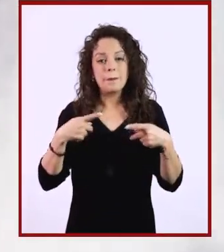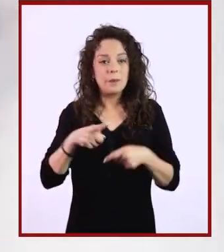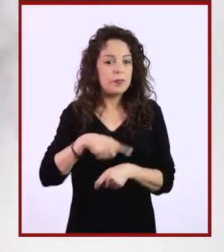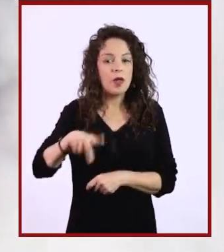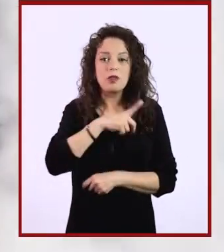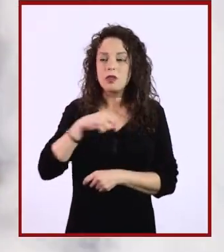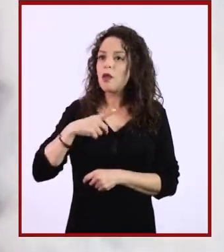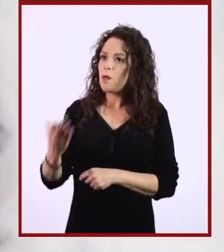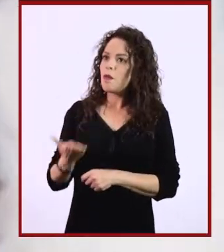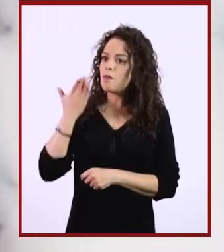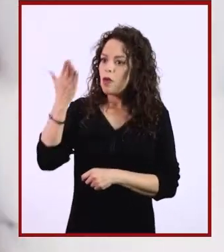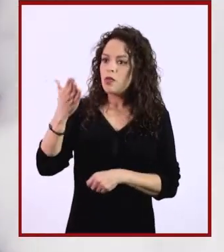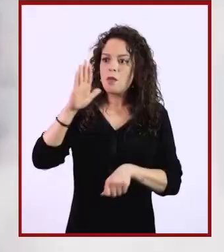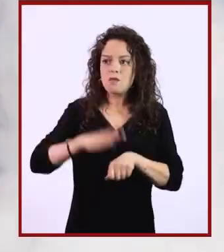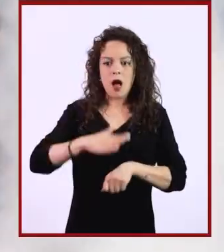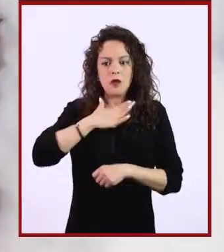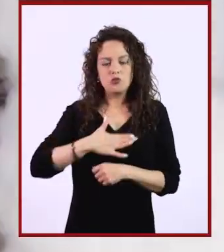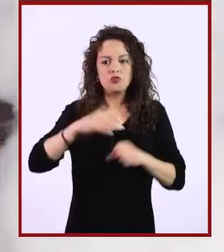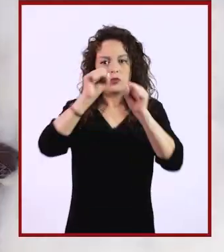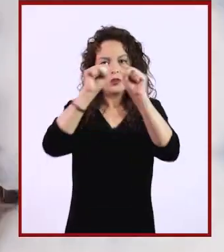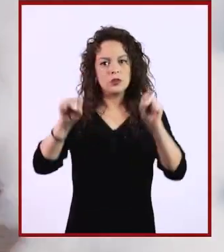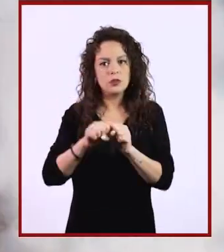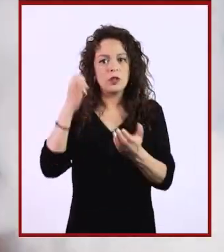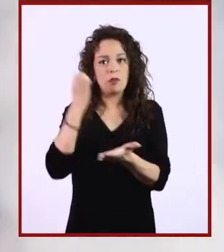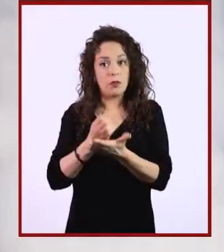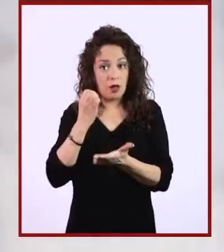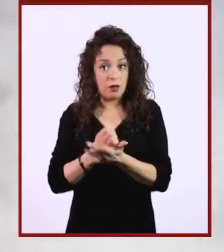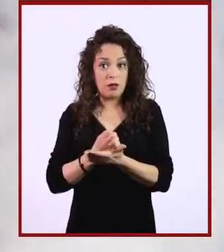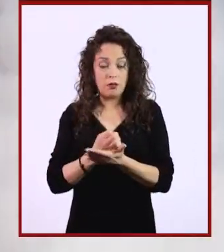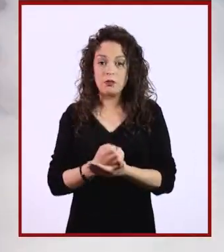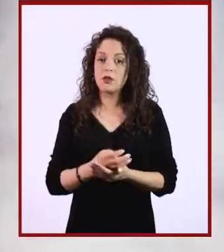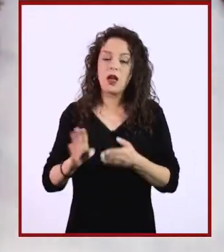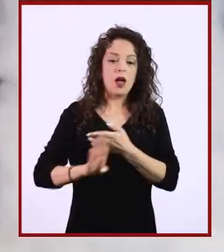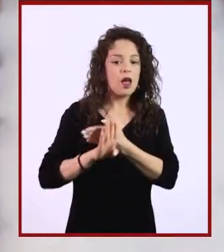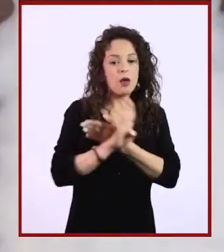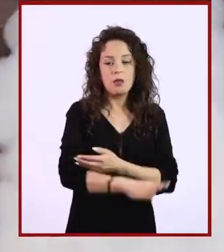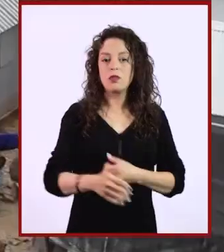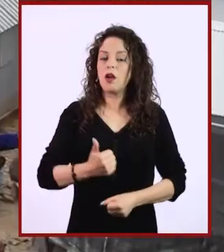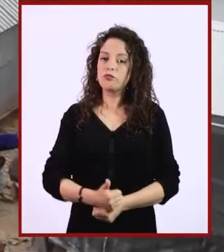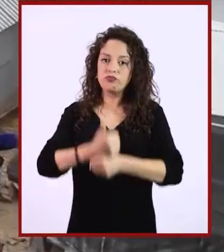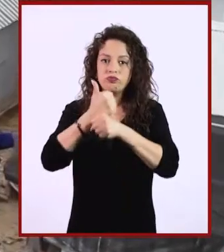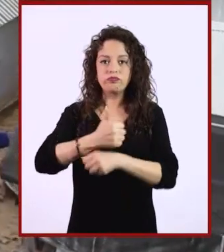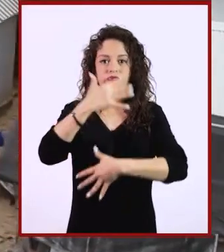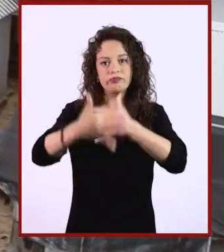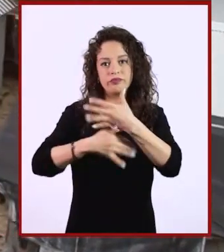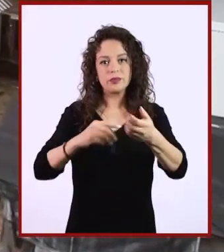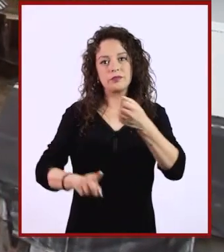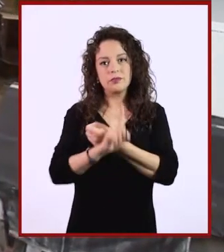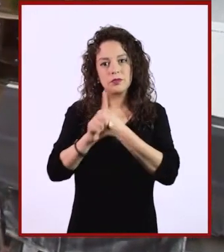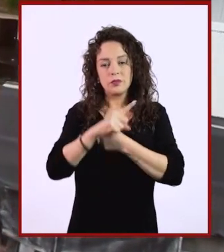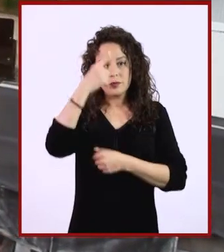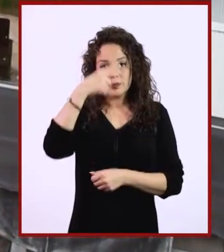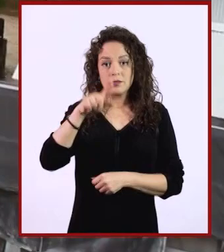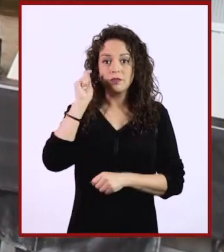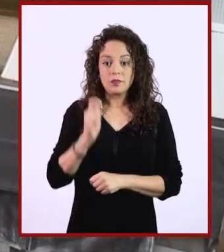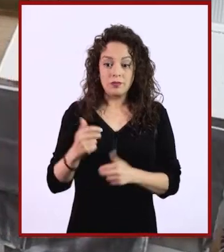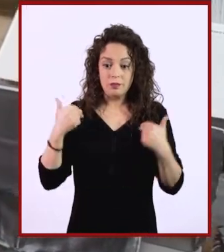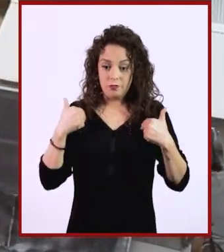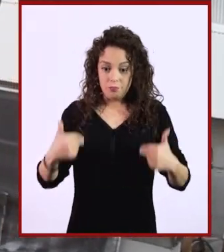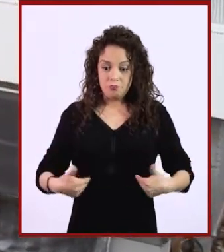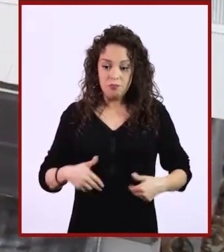sistema económico más justo, un mundo sin violencia y un mundo en donde la dignidad humana sea posible, ¿no?